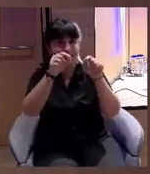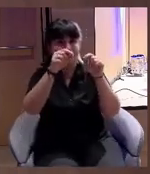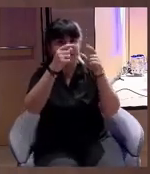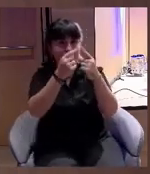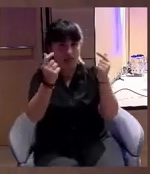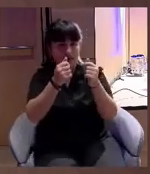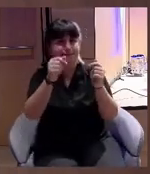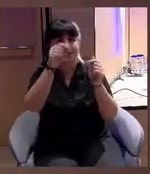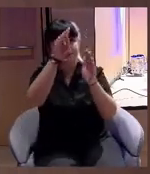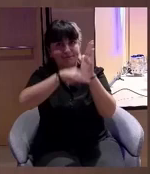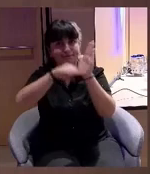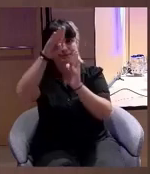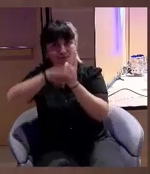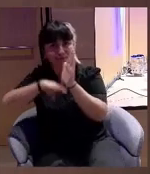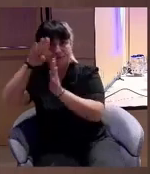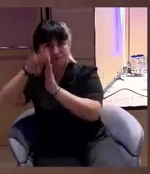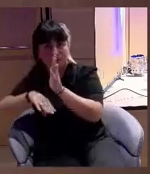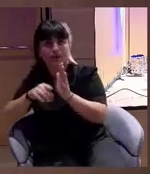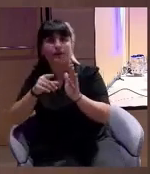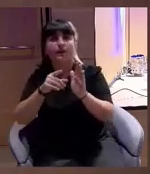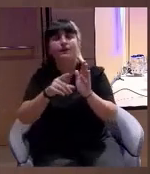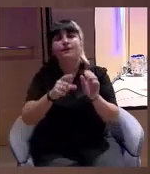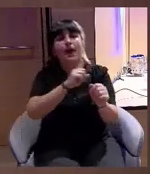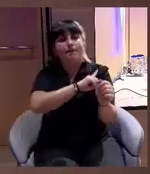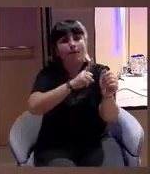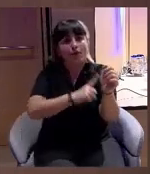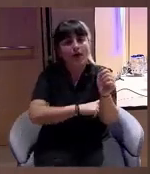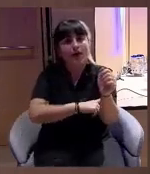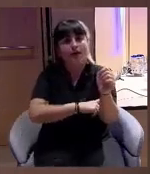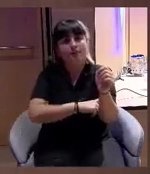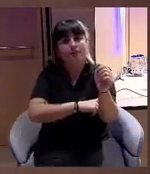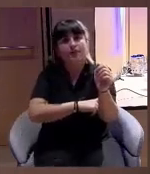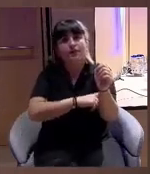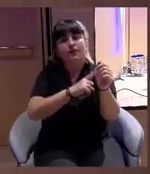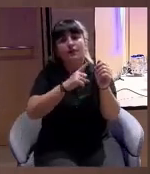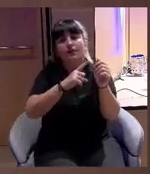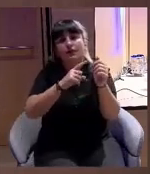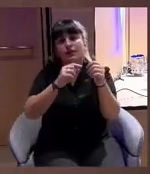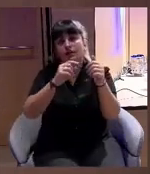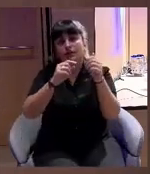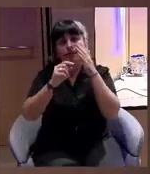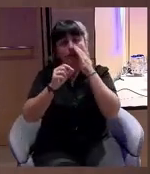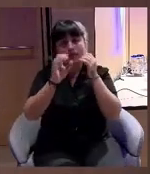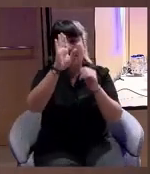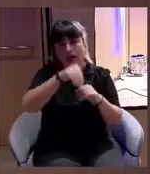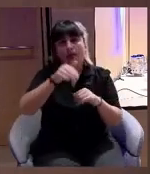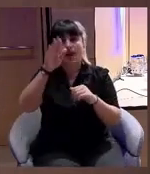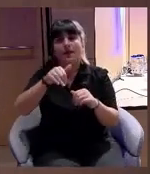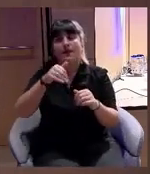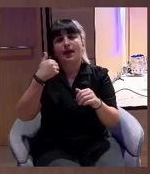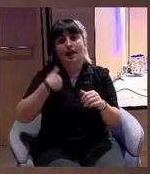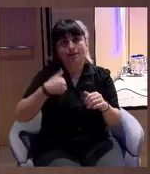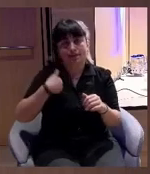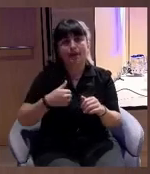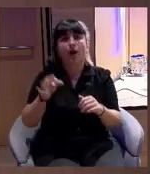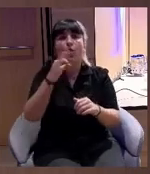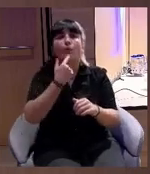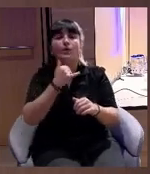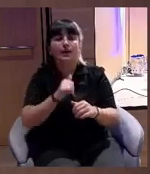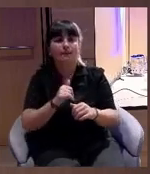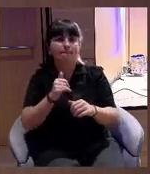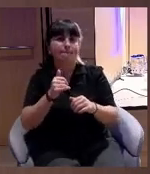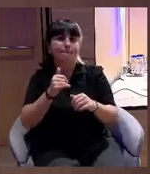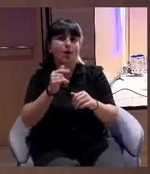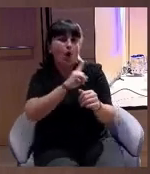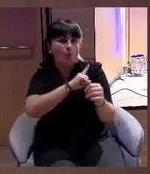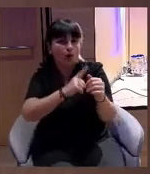ejecutivo nacional y atrás viene el poder legislativo nacional también pasa con poder ejecutivo local que